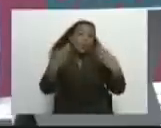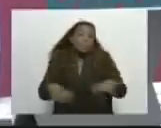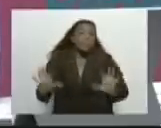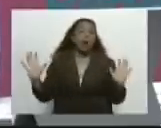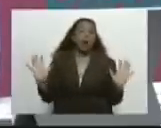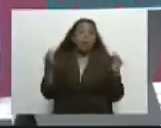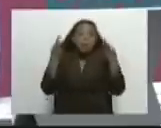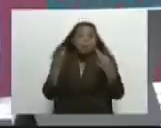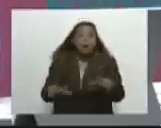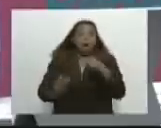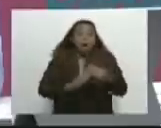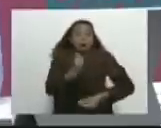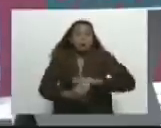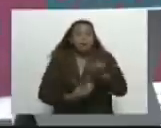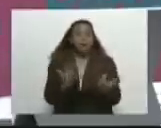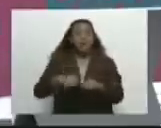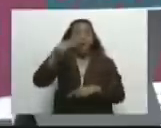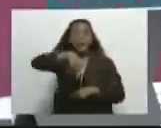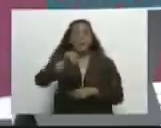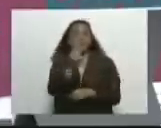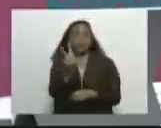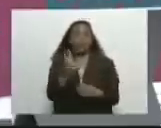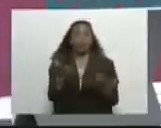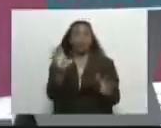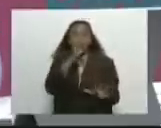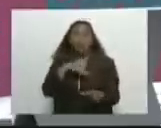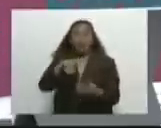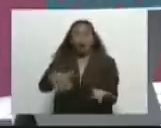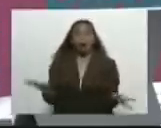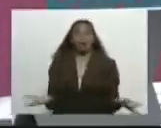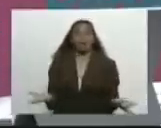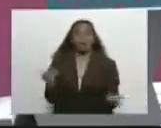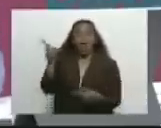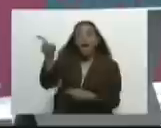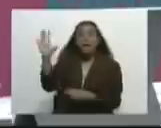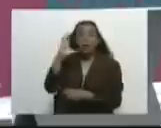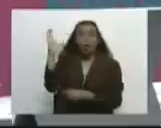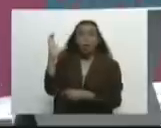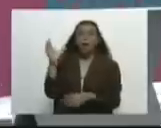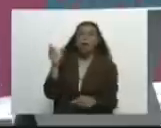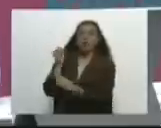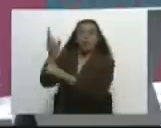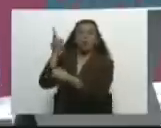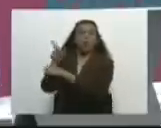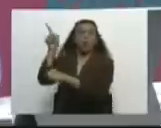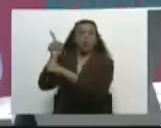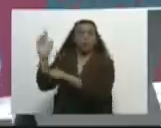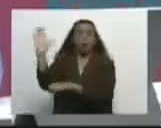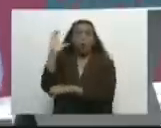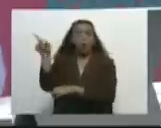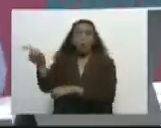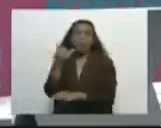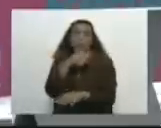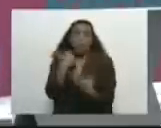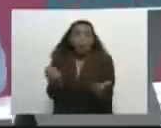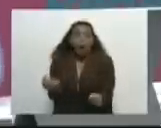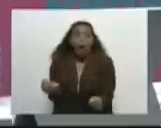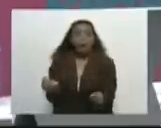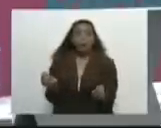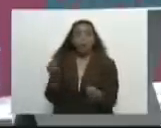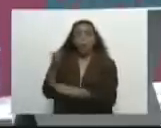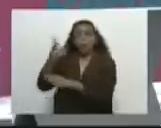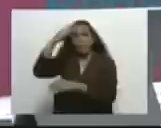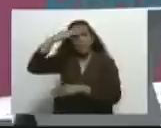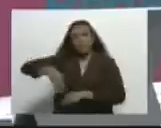Accidentes que suceden. Ah, pero tú no ves esa furia. Tú no ves eso contra la aviación colombiana, contra los